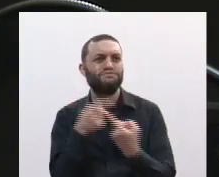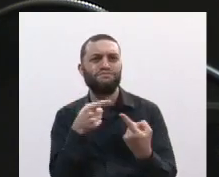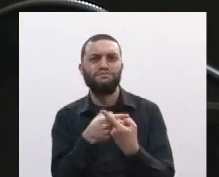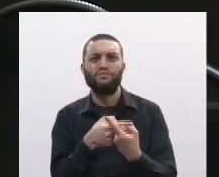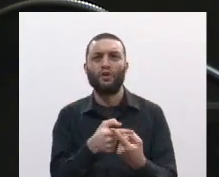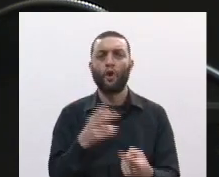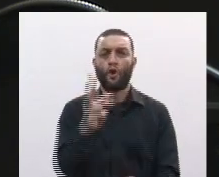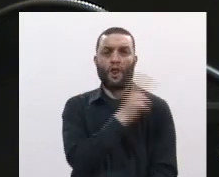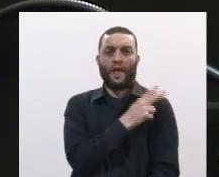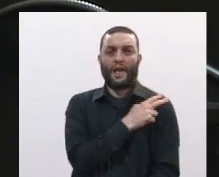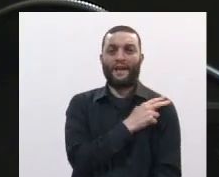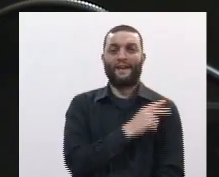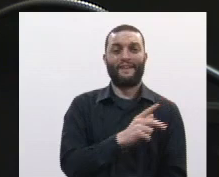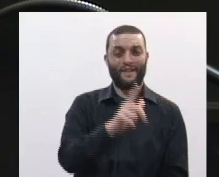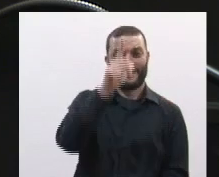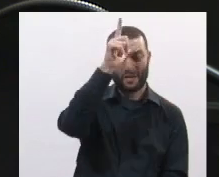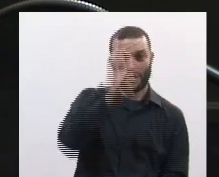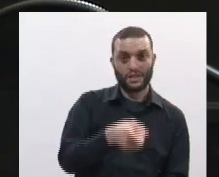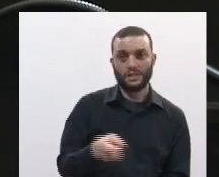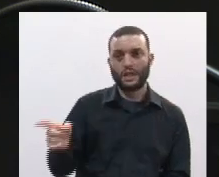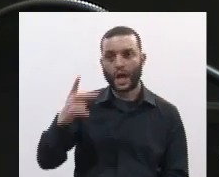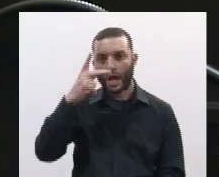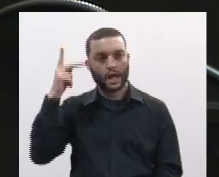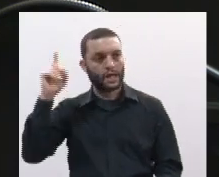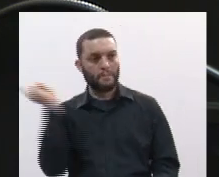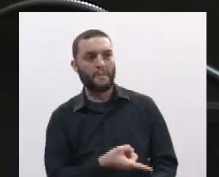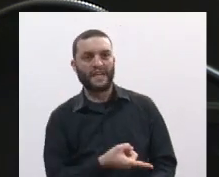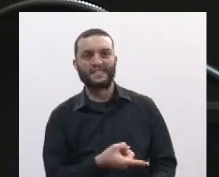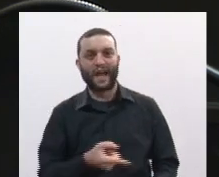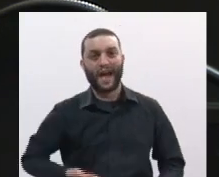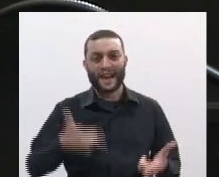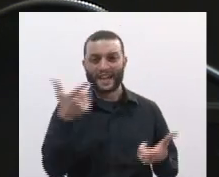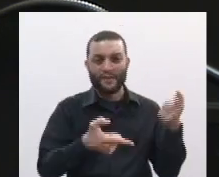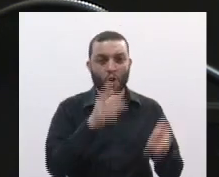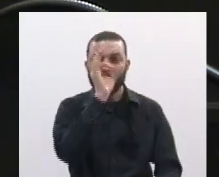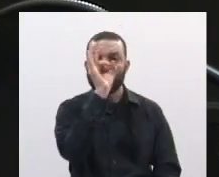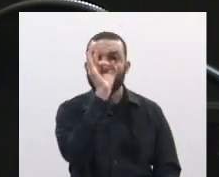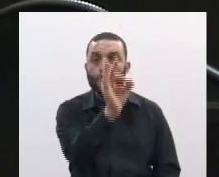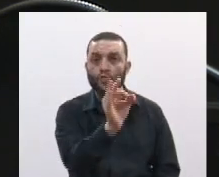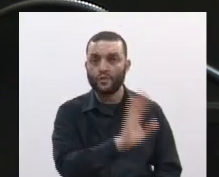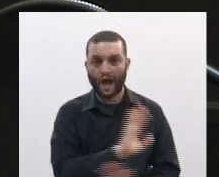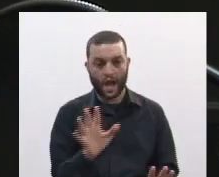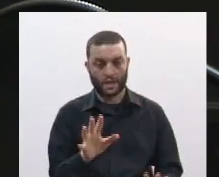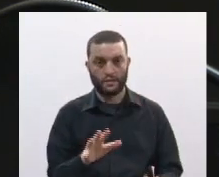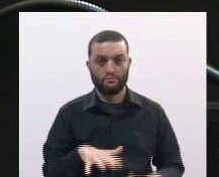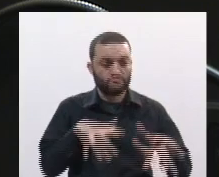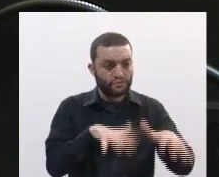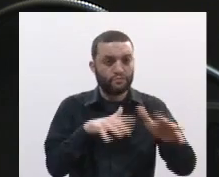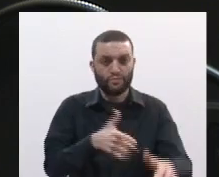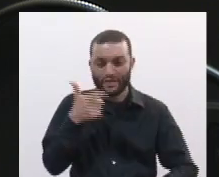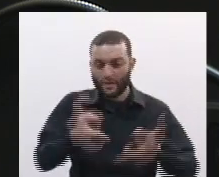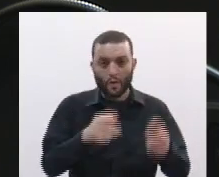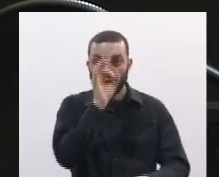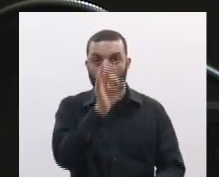les exigió que no se usaran armas de fuego para contener las protestas sociales. Fue una discusión muy